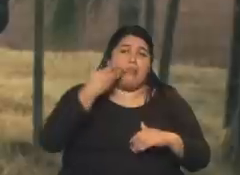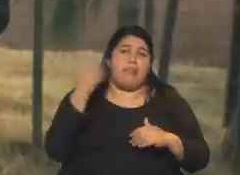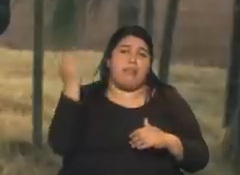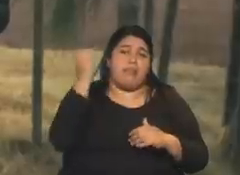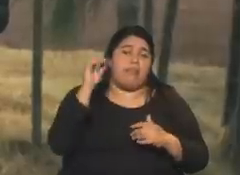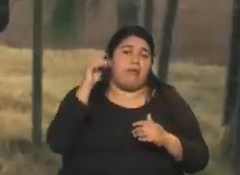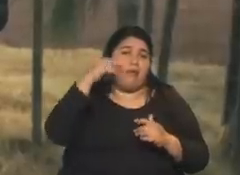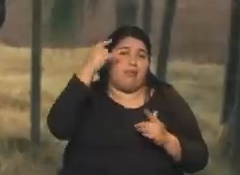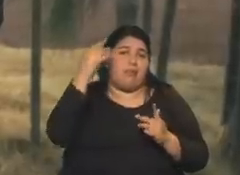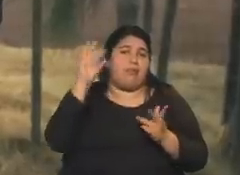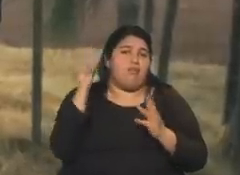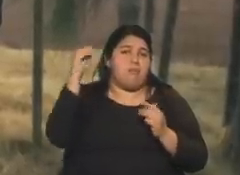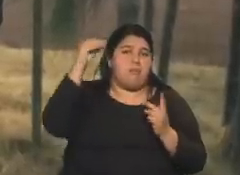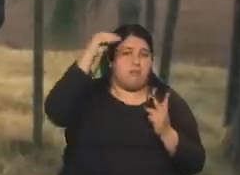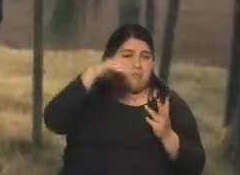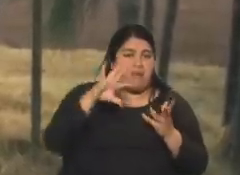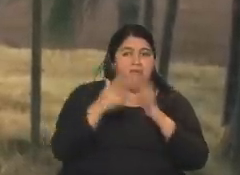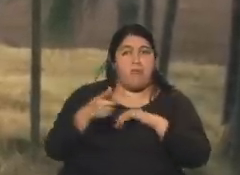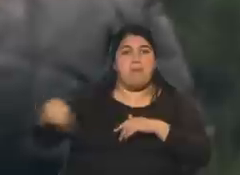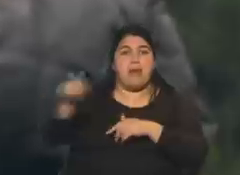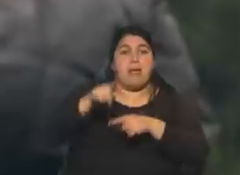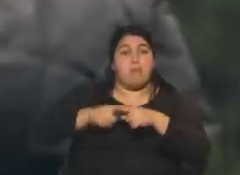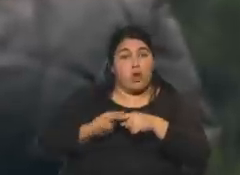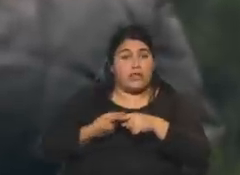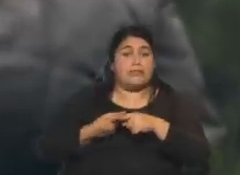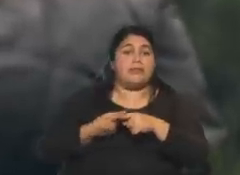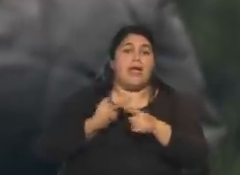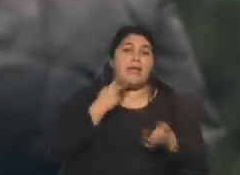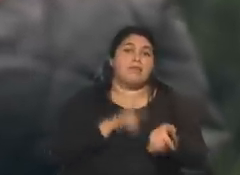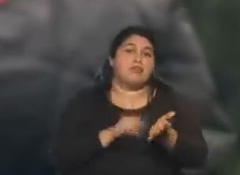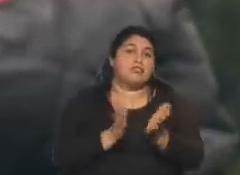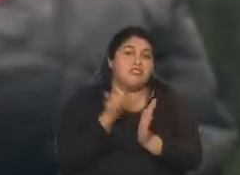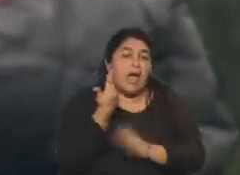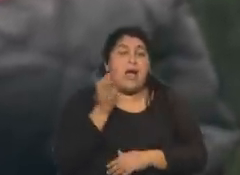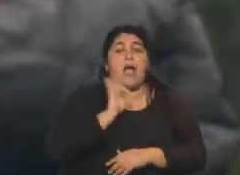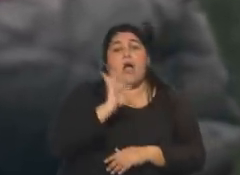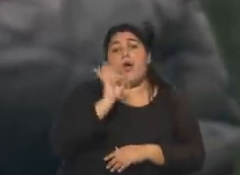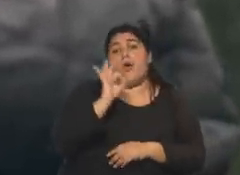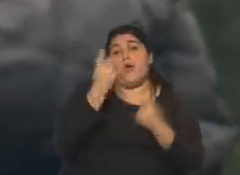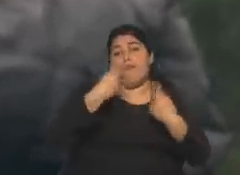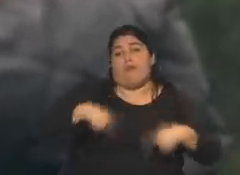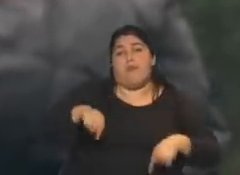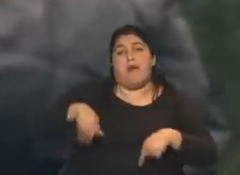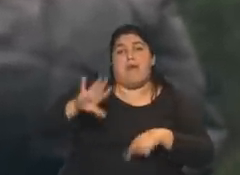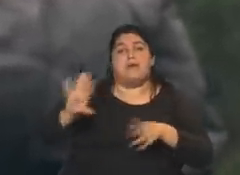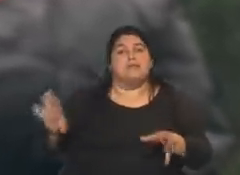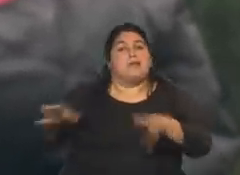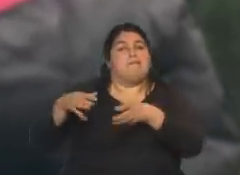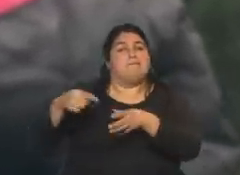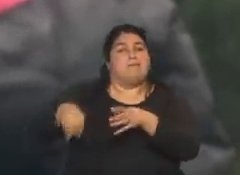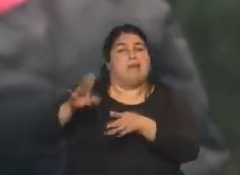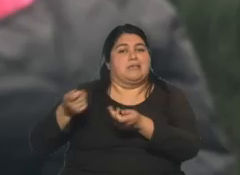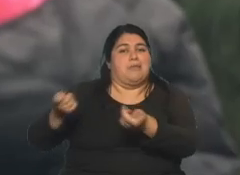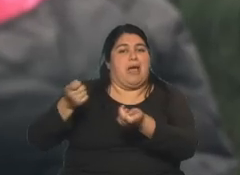la clase política o para que la clase política justifique sacarle algún impuesto o darle alguna nueva prebenda a la oligarquía terrateniente argentina que está